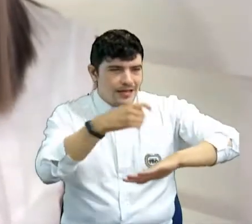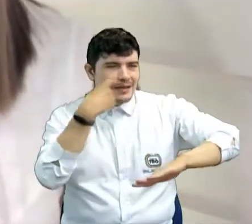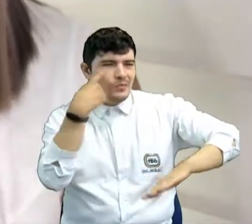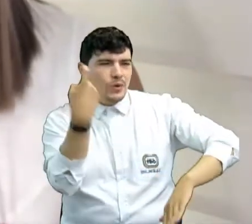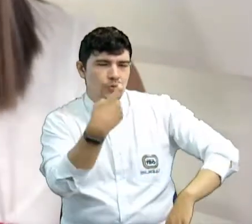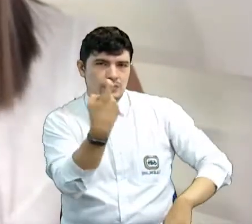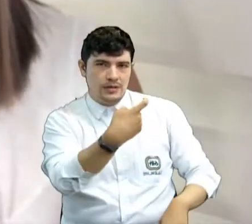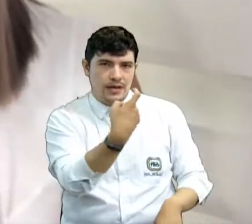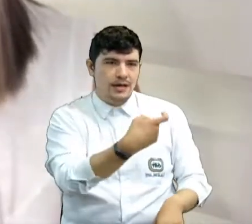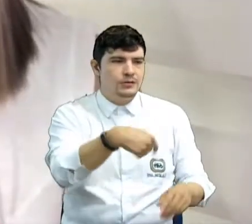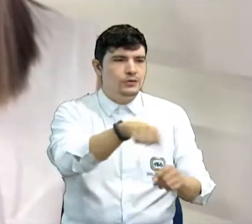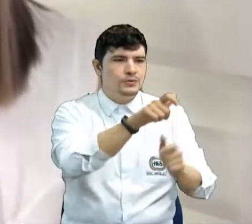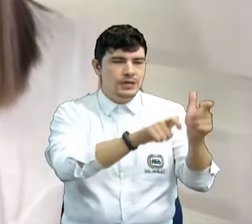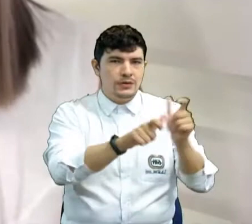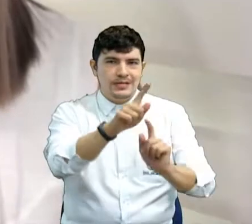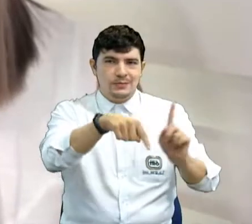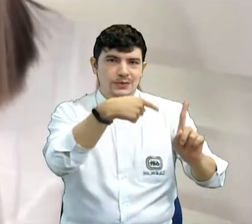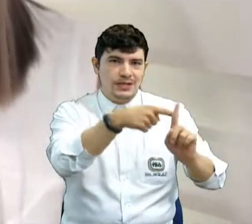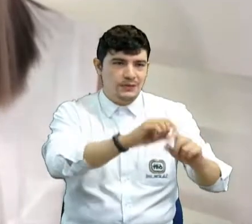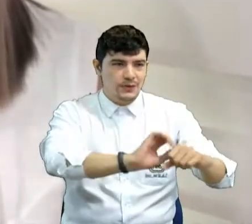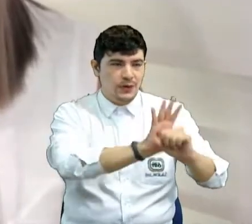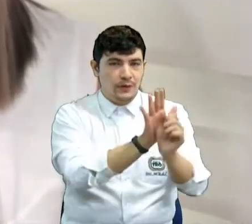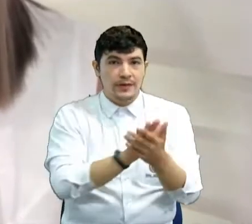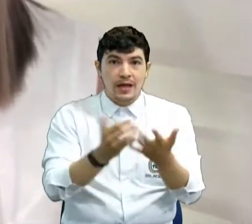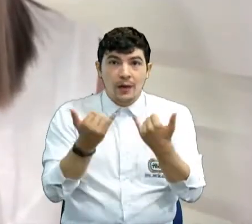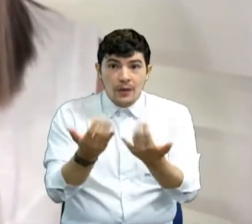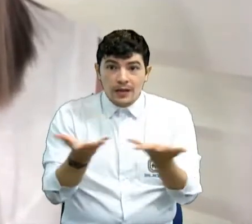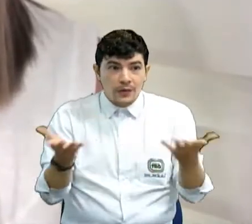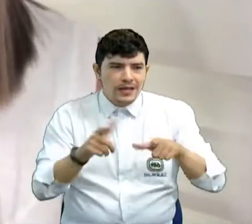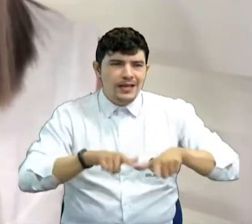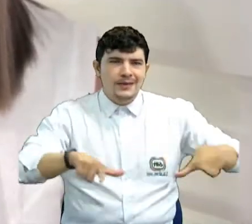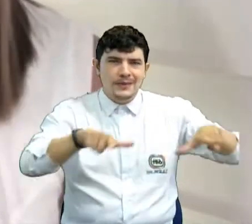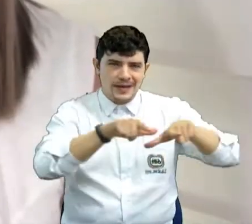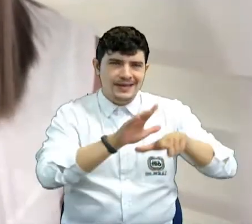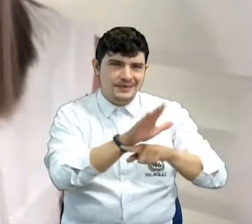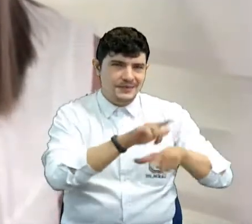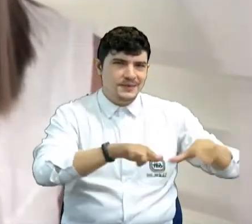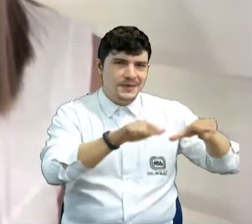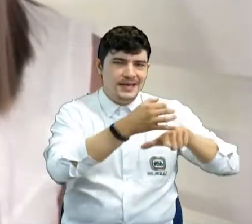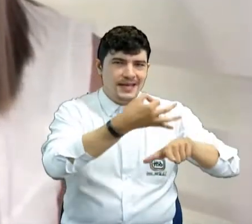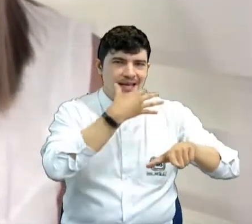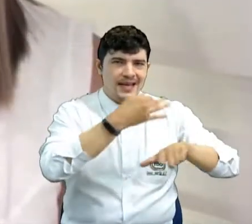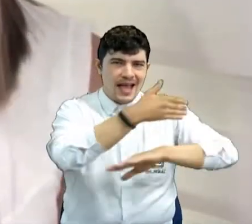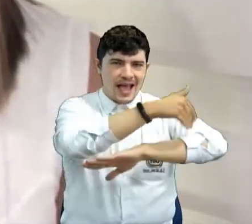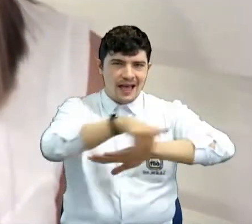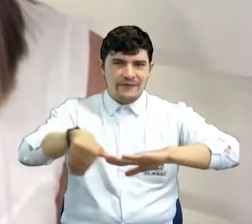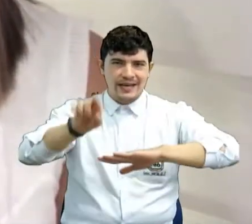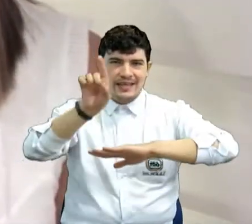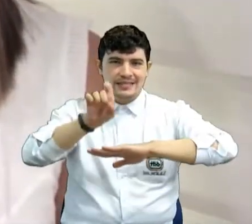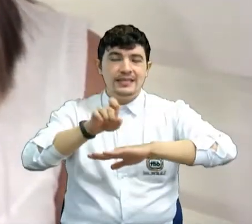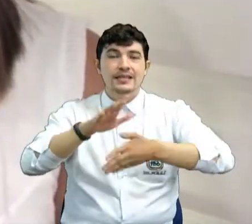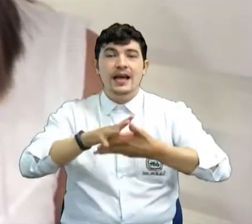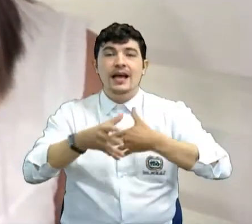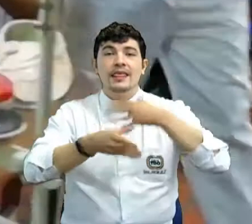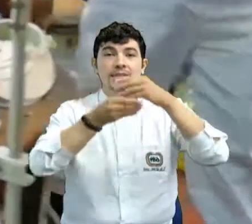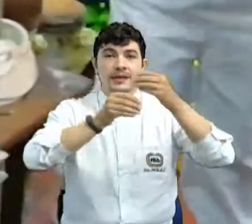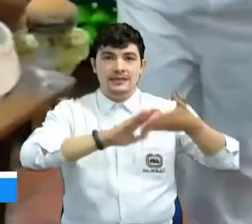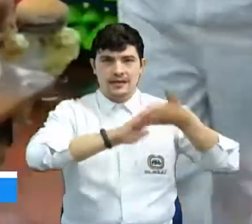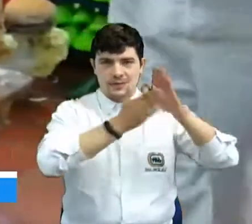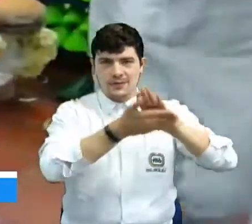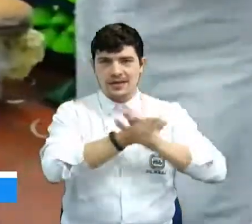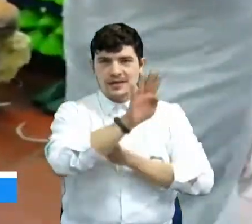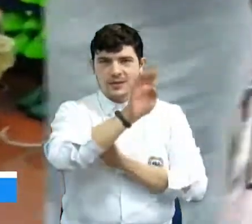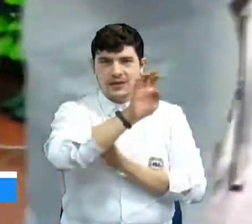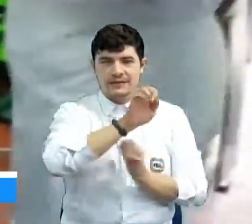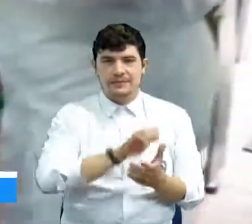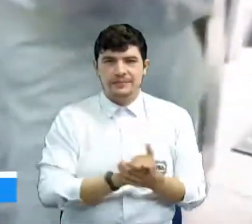reactivación económica. Esa vez el turno le correspondió a las droguerías ubicadas en la avenida Sexta, en el centro de la ciudad, y la Comuna 9. En